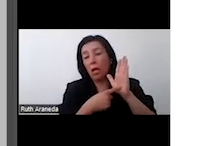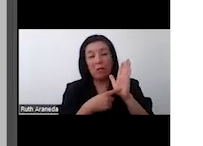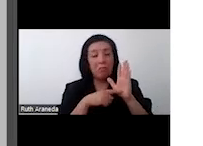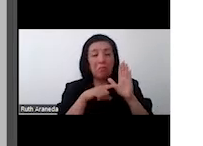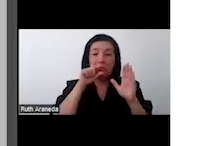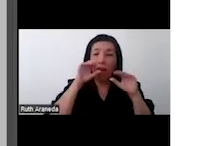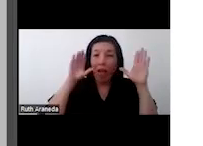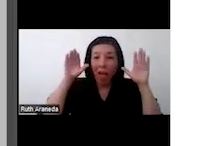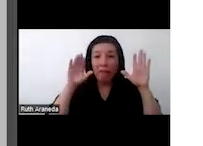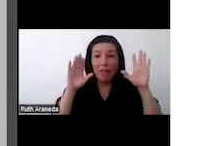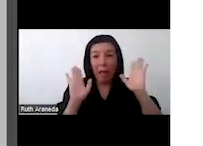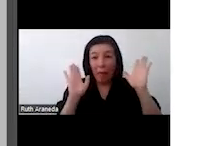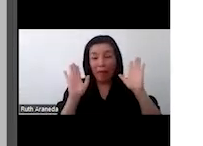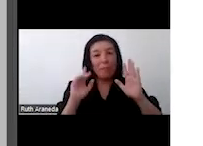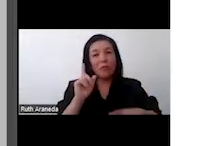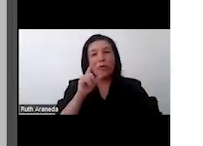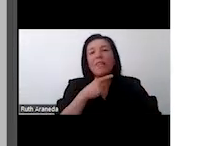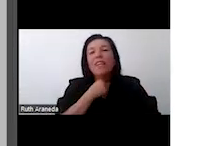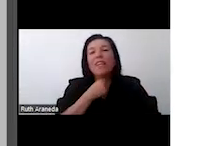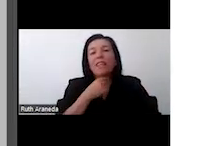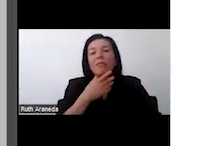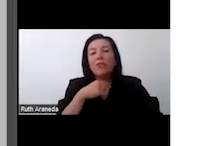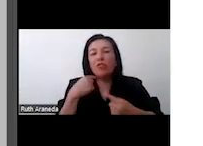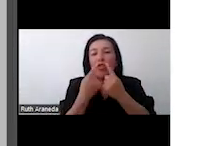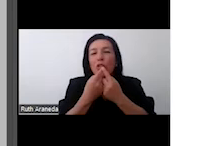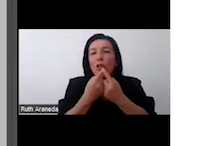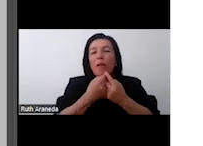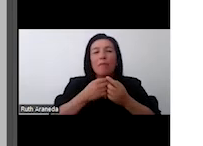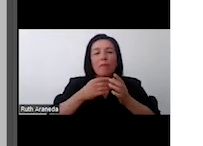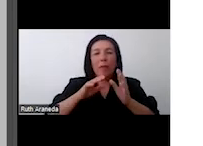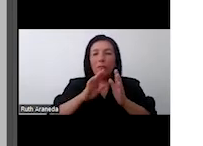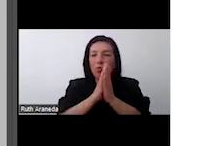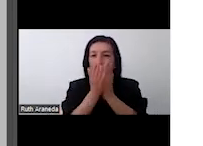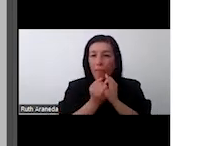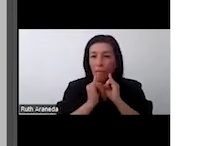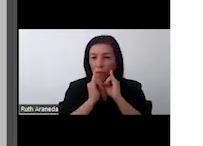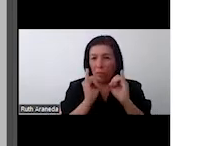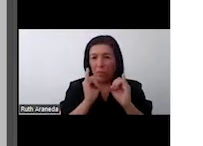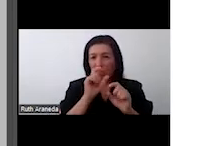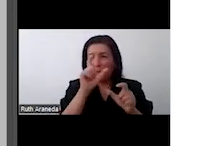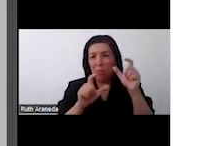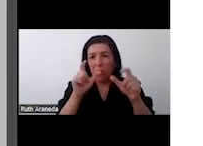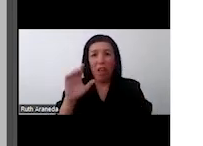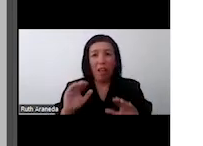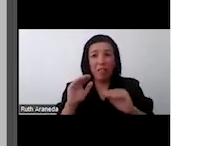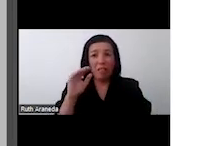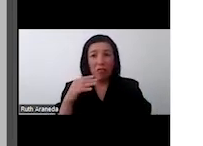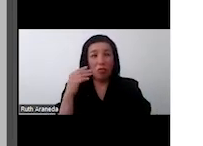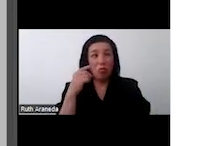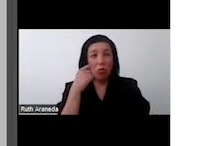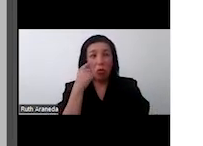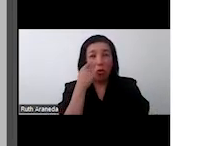que lo que queríamos nosotros es que fuera un material para público no especializado sobre, digamos, en este caso, una